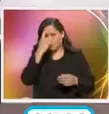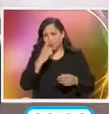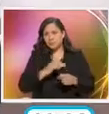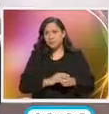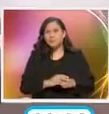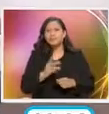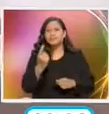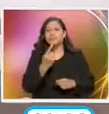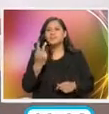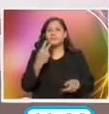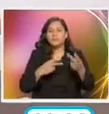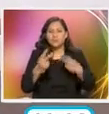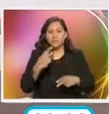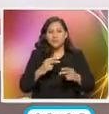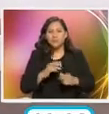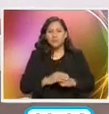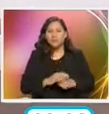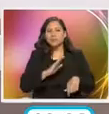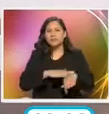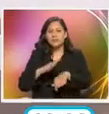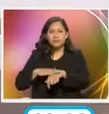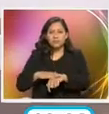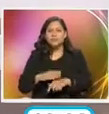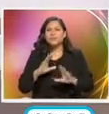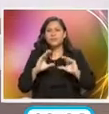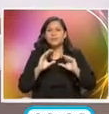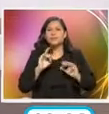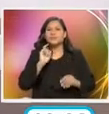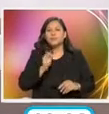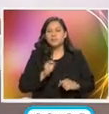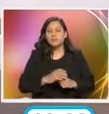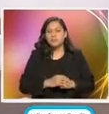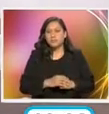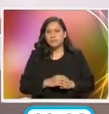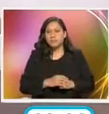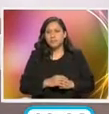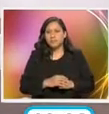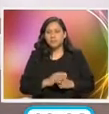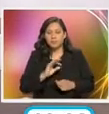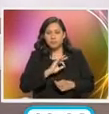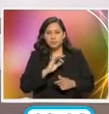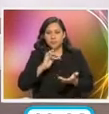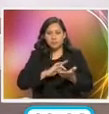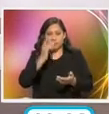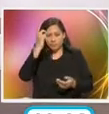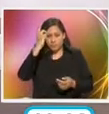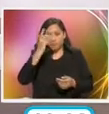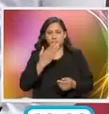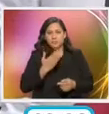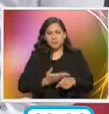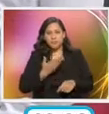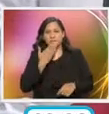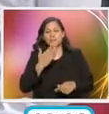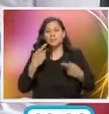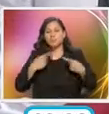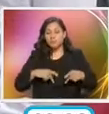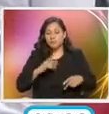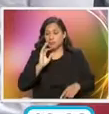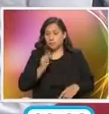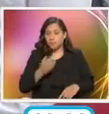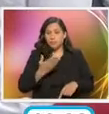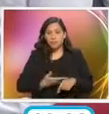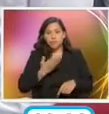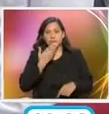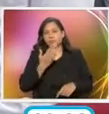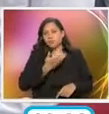nos vienen a promocionar, a enseñar? Pues gracias a Dios vamos muy bien, la gente nos ha aceptado muy bien